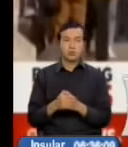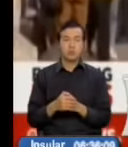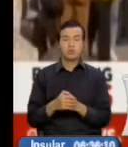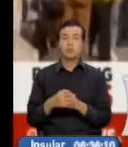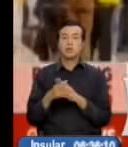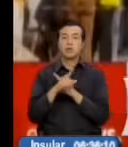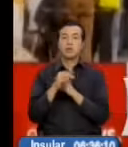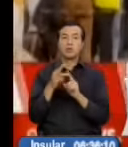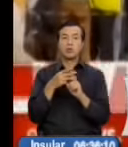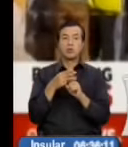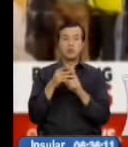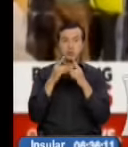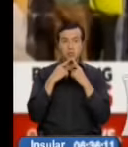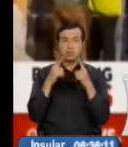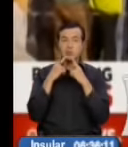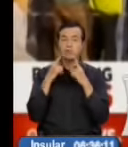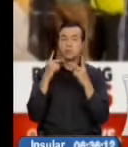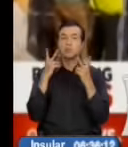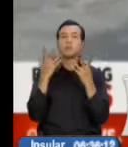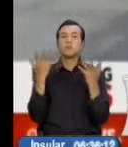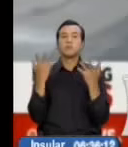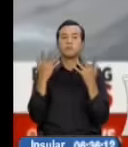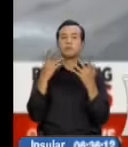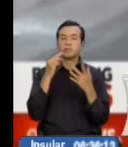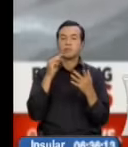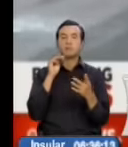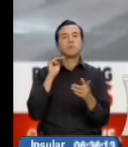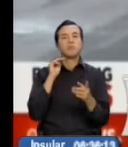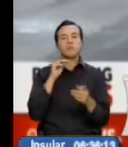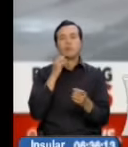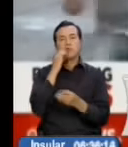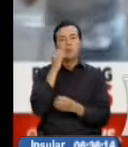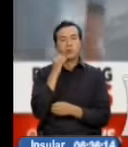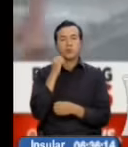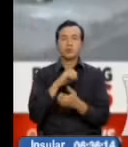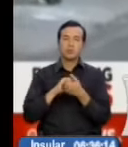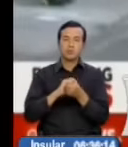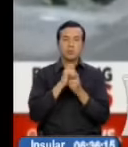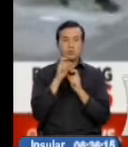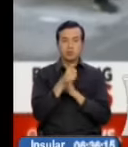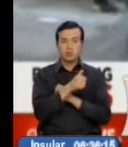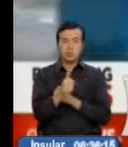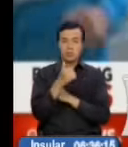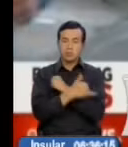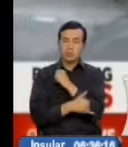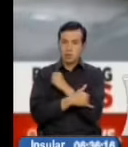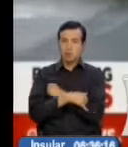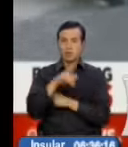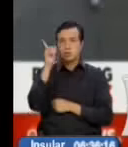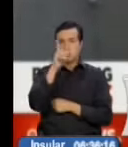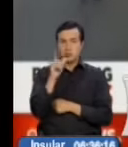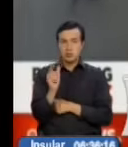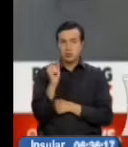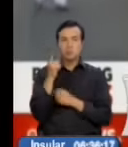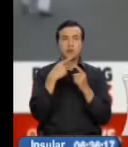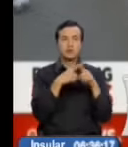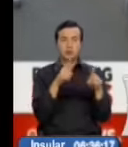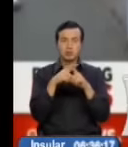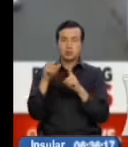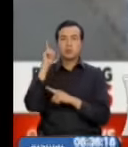las redes sociales también se encuentran circulando mensajes de solidaridad con las víctimas, con el país, con Italia, desde